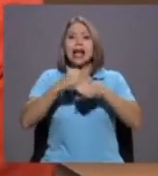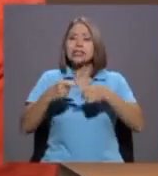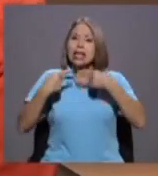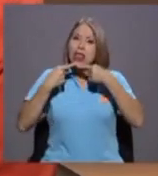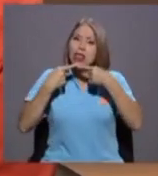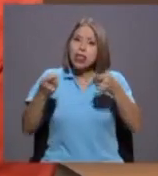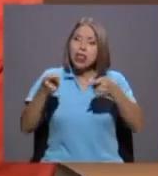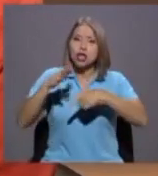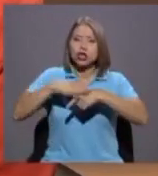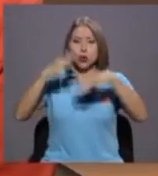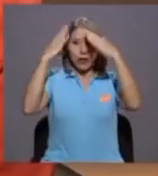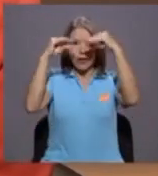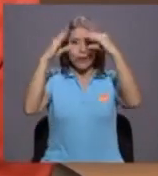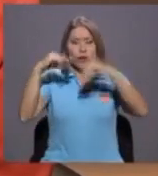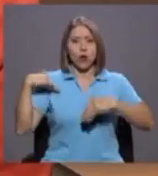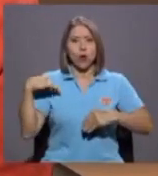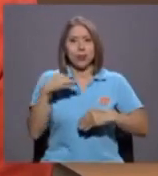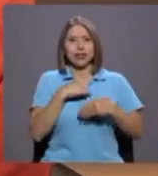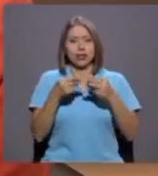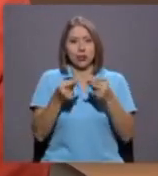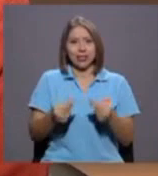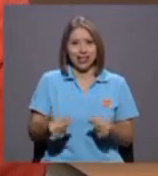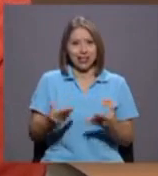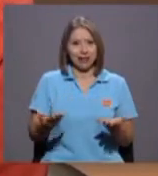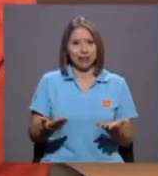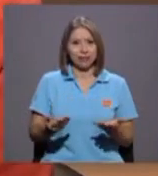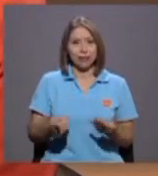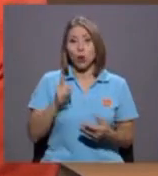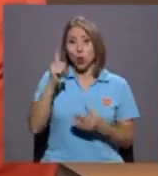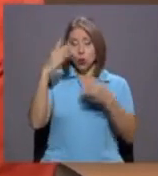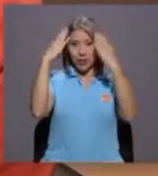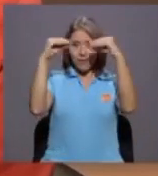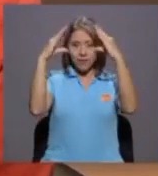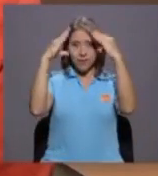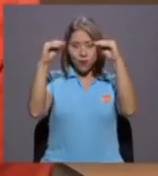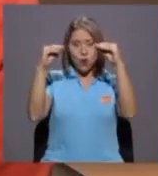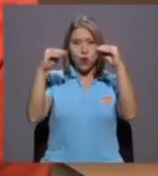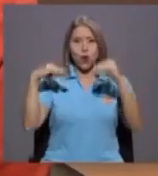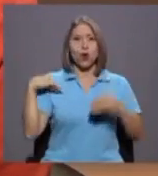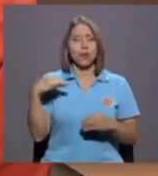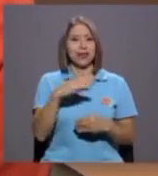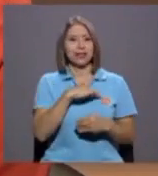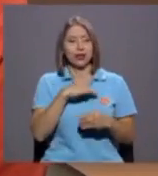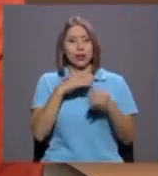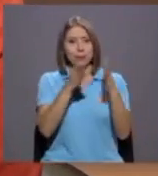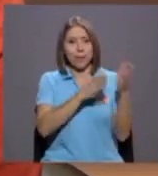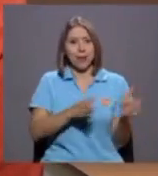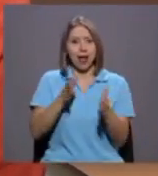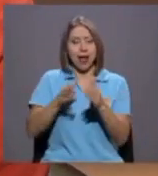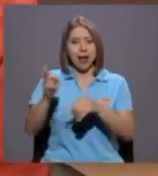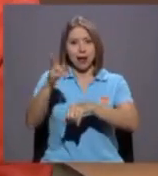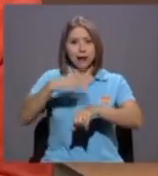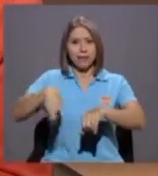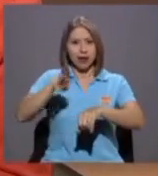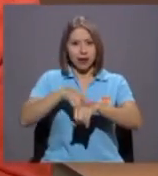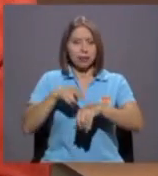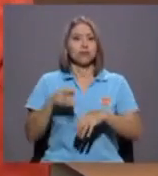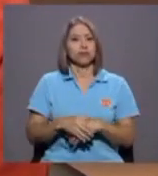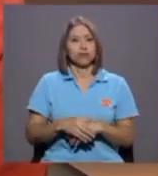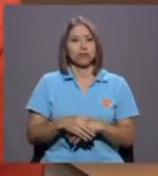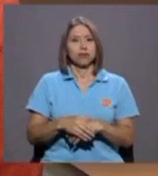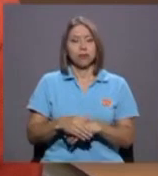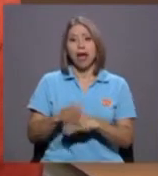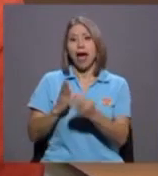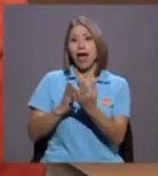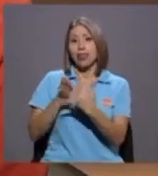que presenta el Ministerio de Hacienda, sobre un informe que presenta también el Ministerio de Planificación Nacional. Mediante